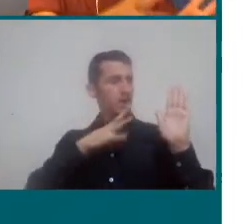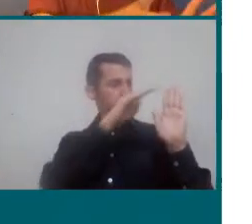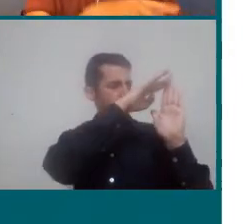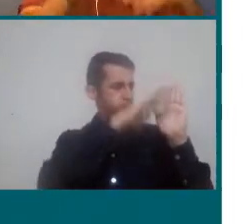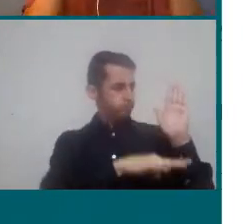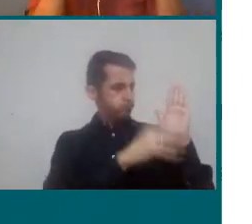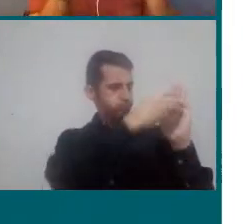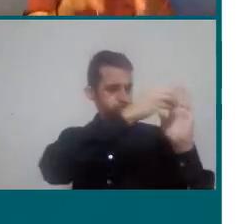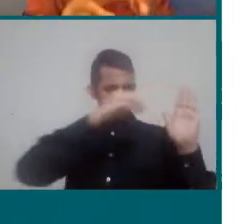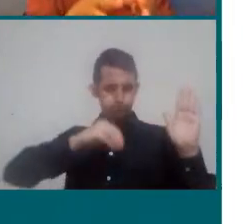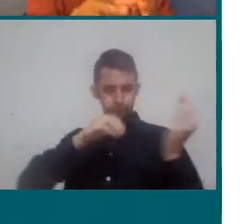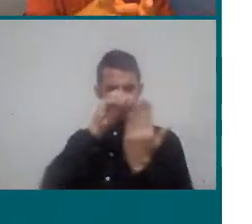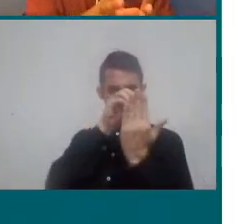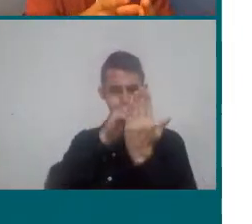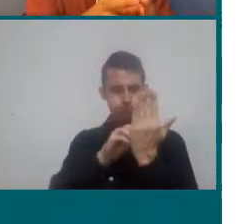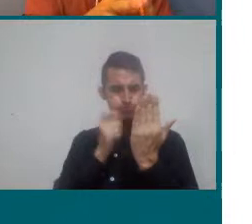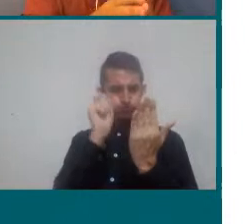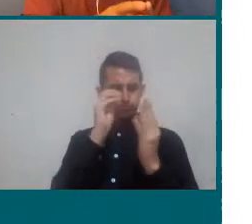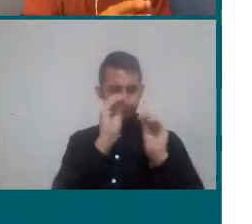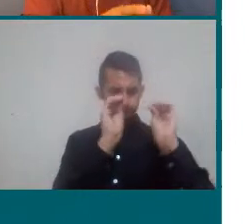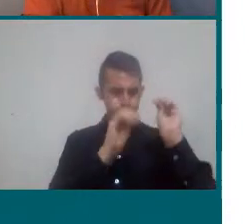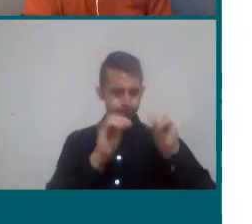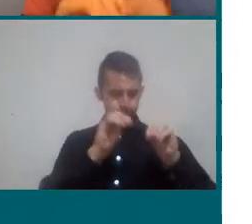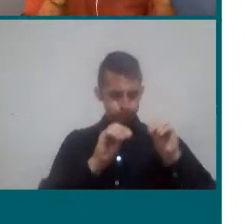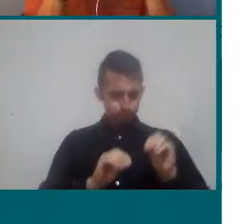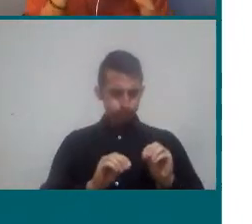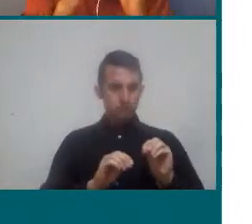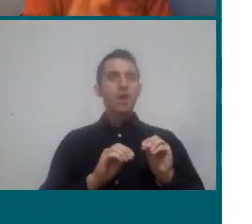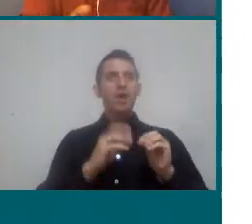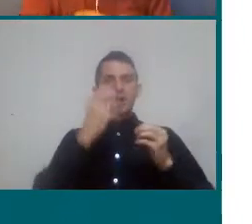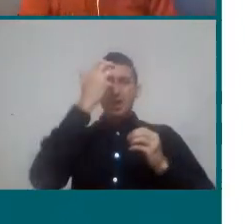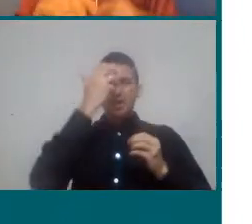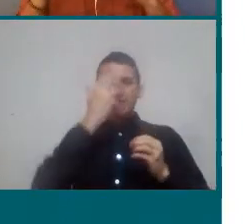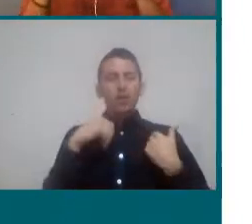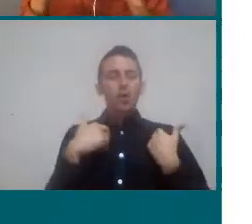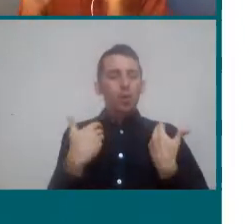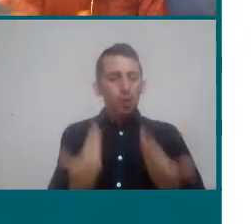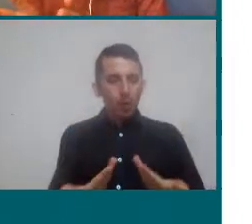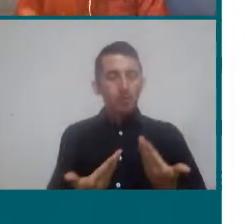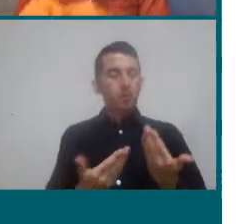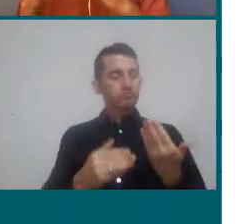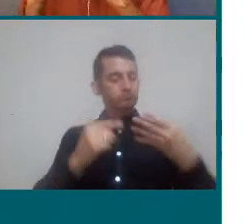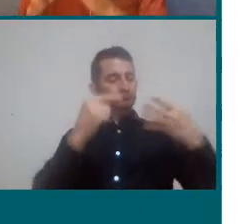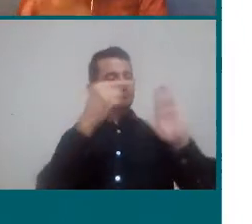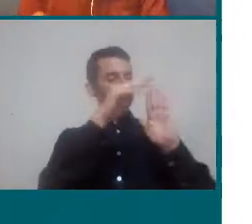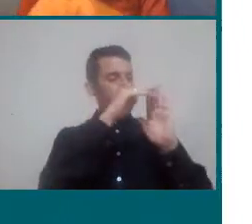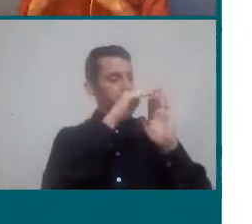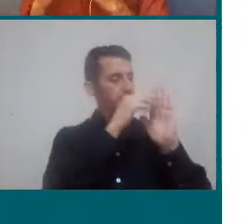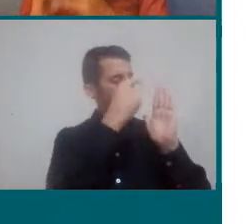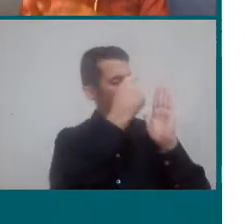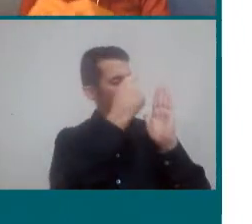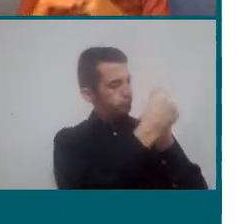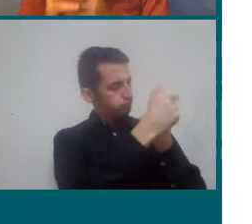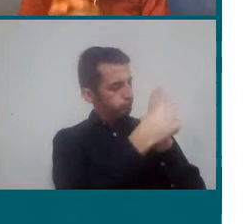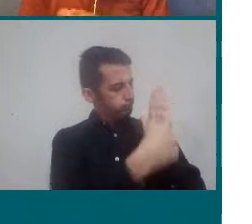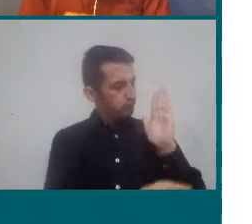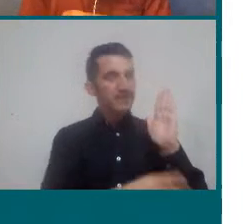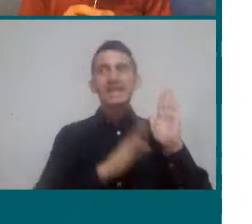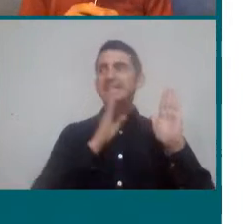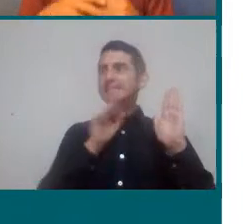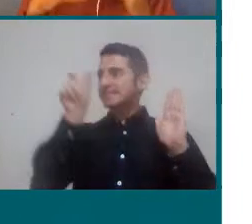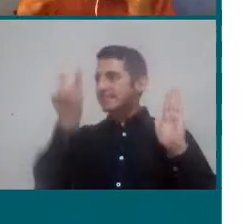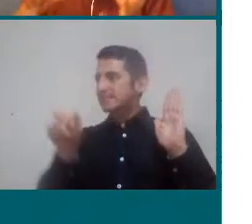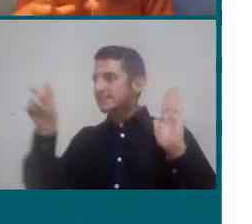lo he trabajado con contenidos, lo he trabajado en criterios de evaluación, en indicadores, he elegido cómo voy a evaluar, con quién, de qué